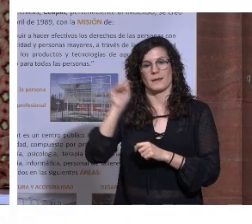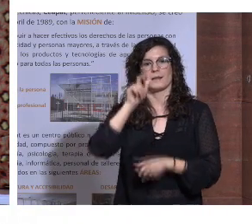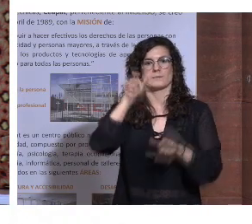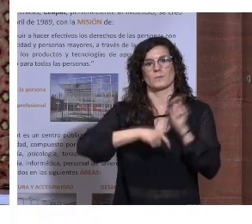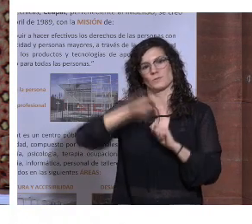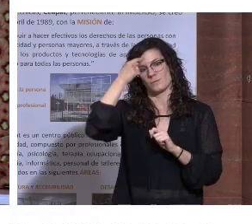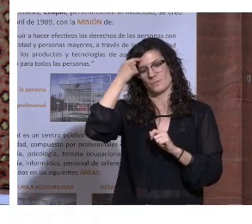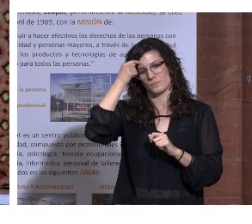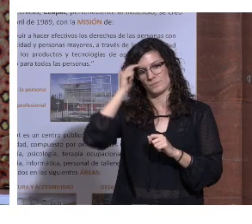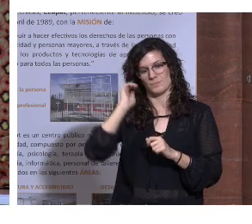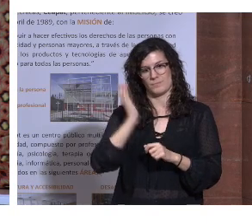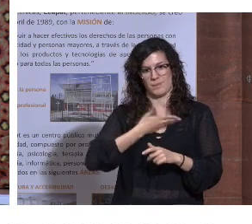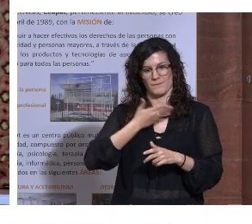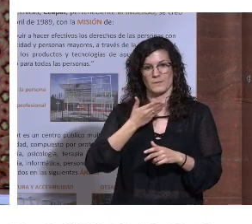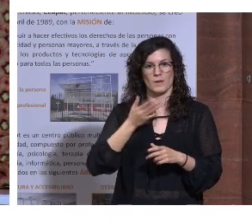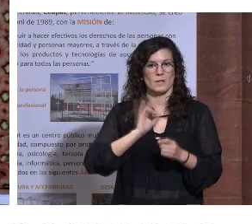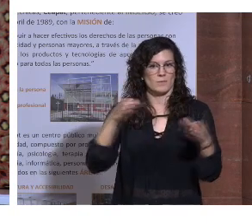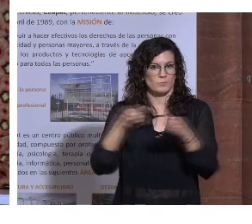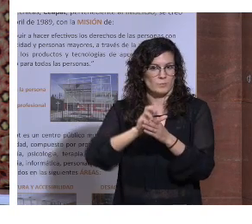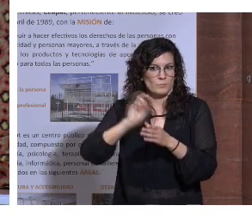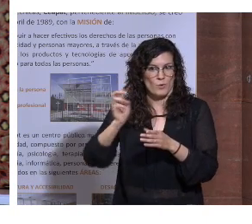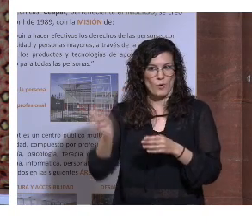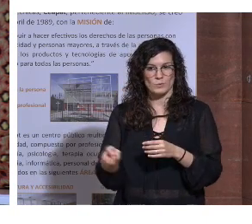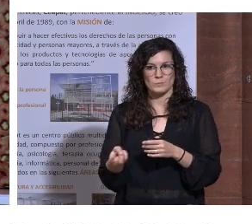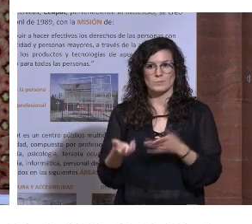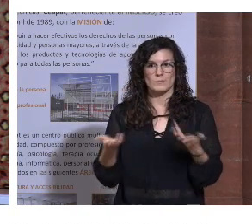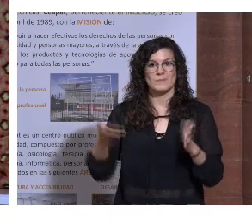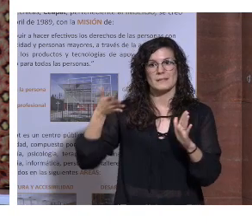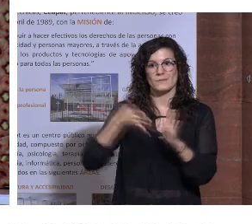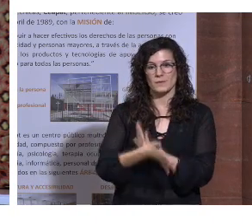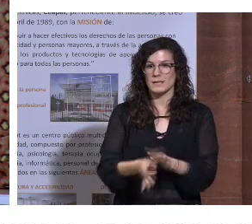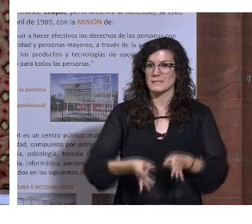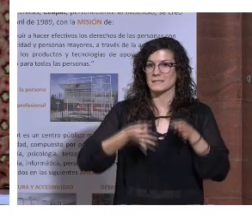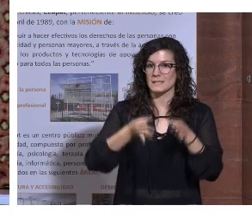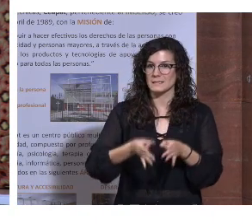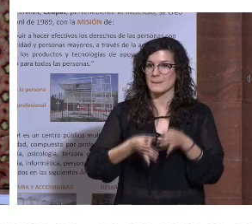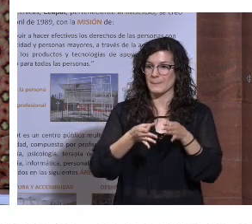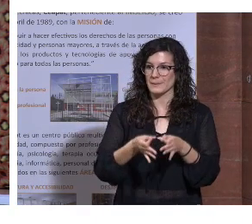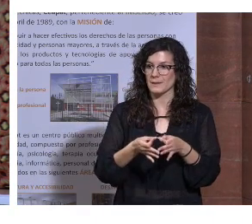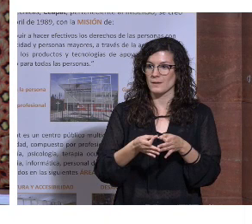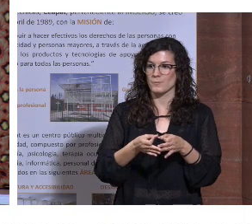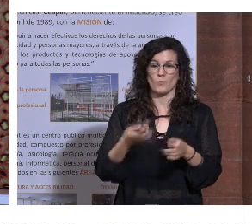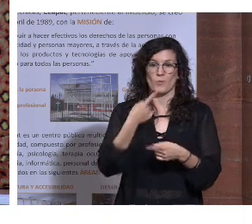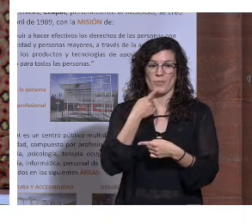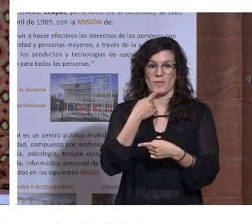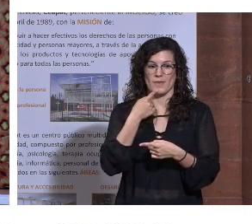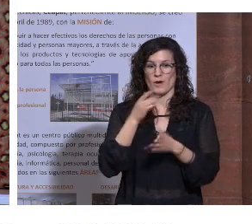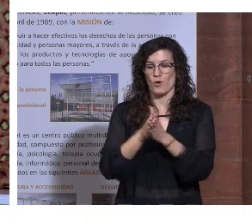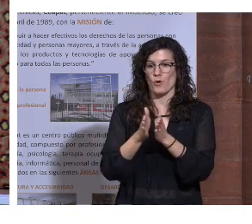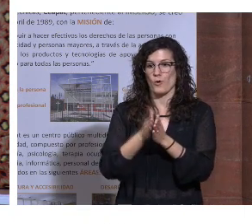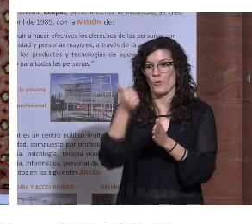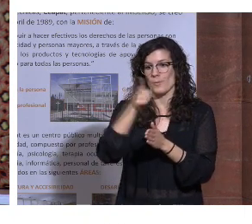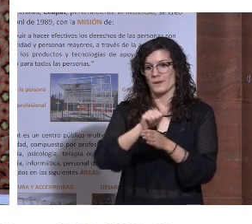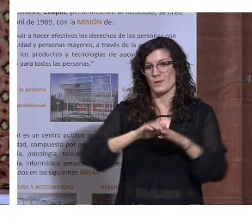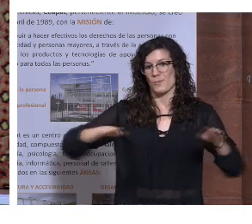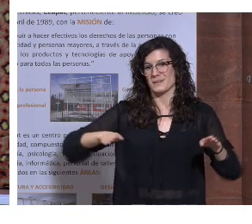adquirido y otros grupos de población. Es decir, contamos con, como decía el compañero de la